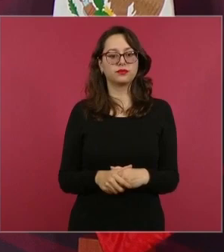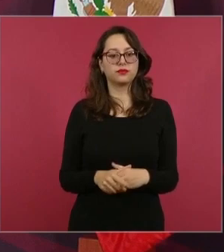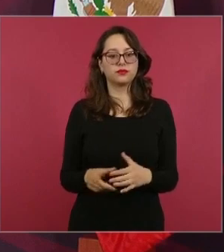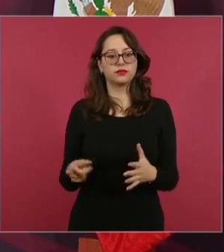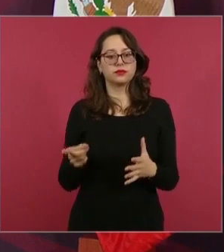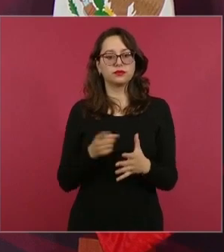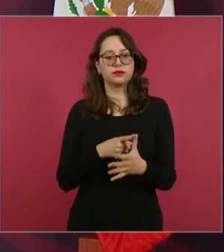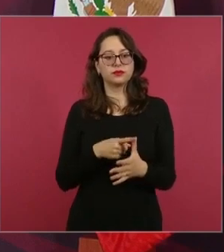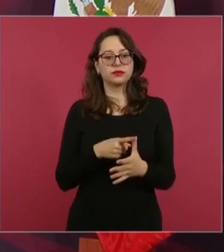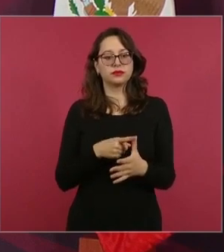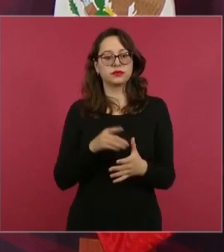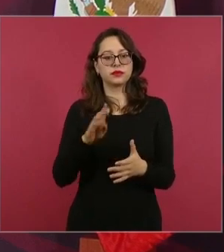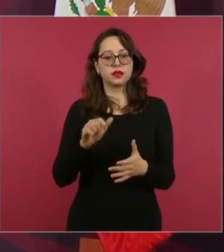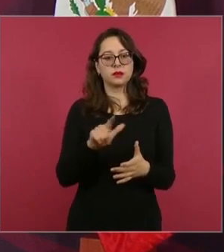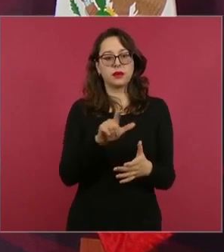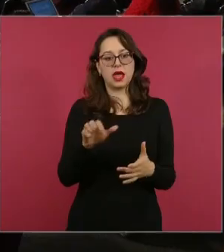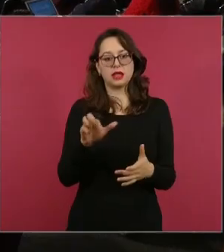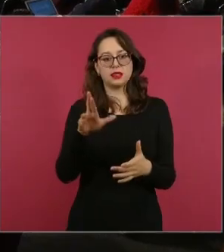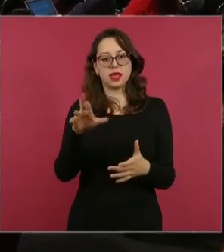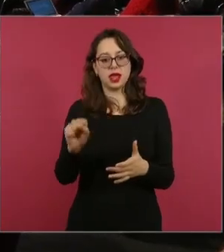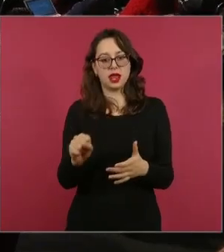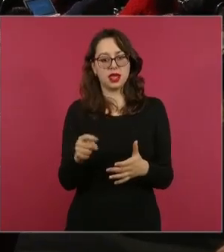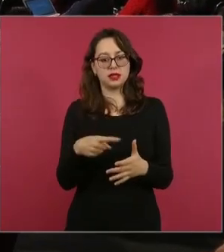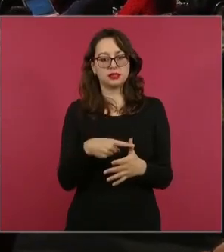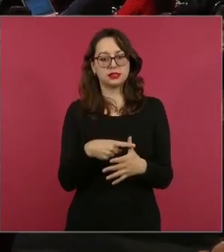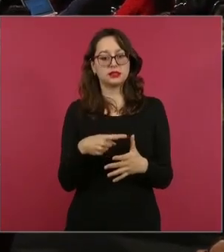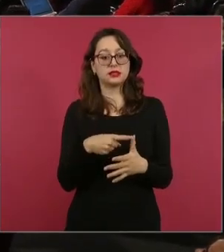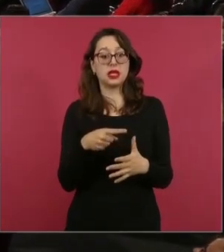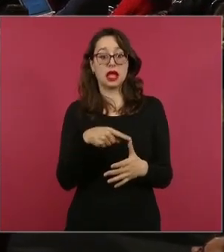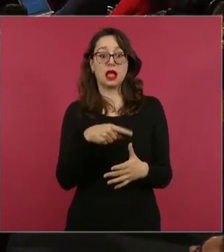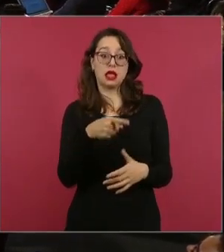Alejandro valleres Que es El